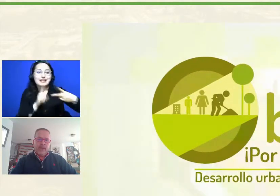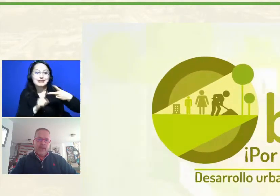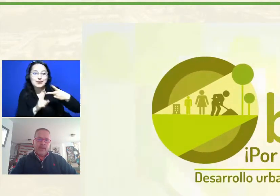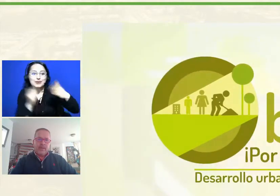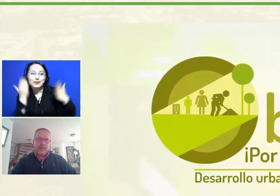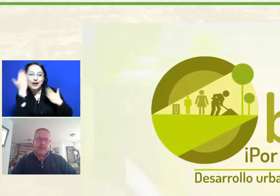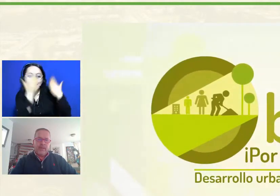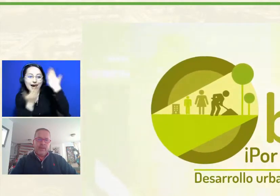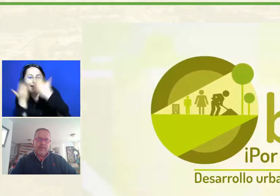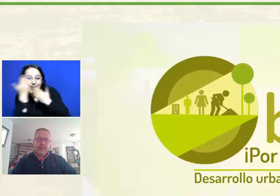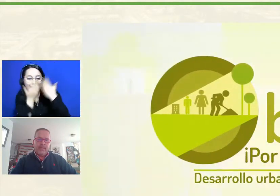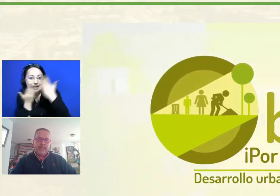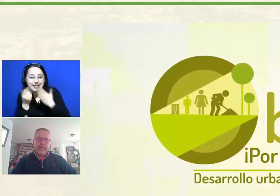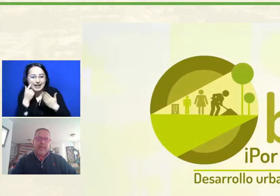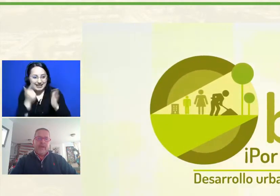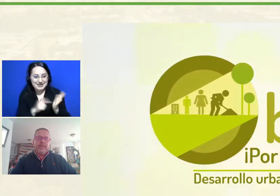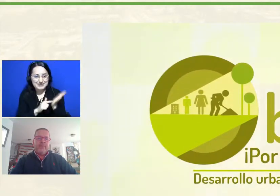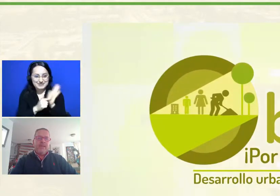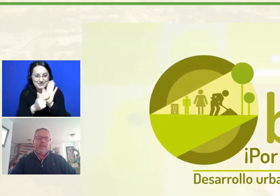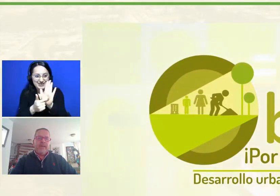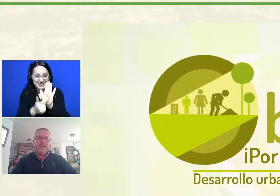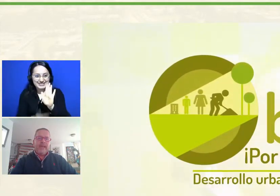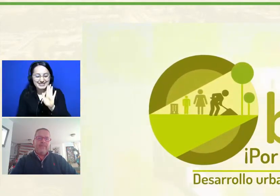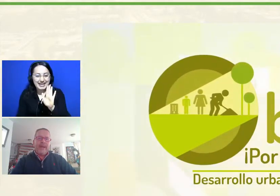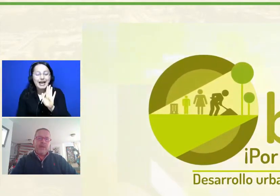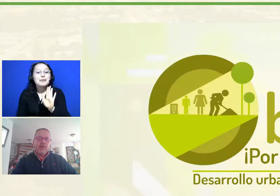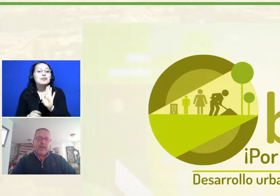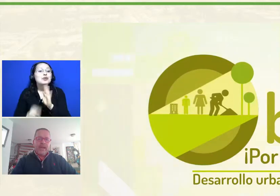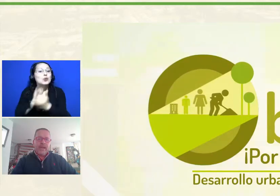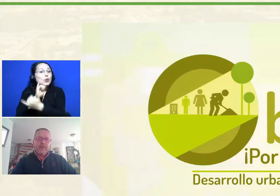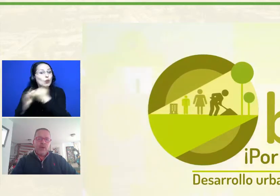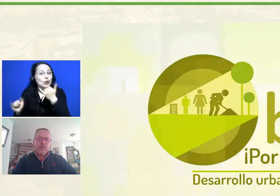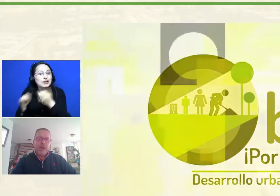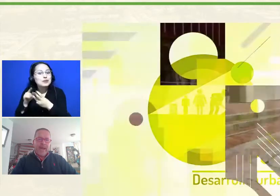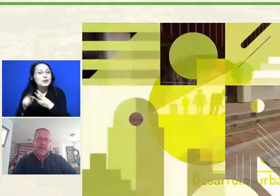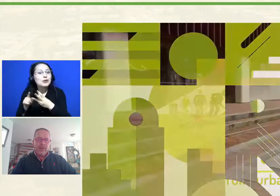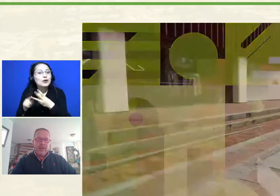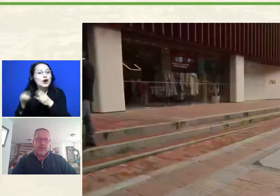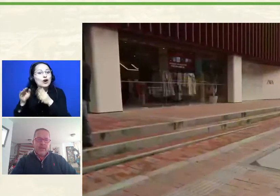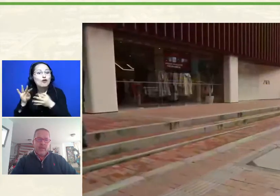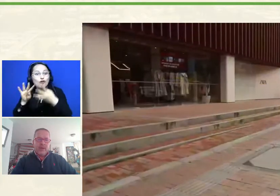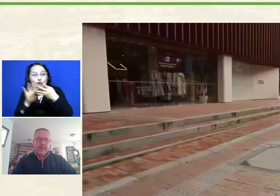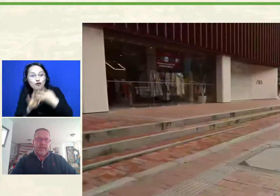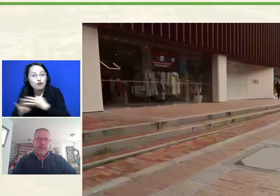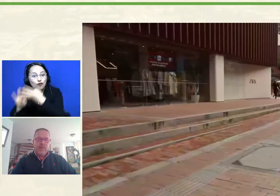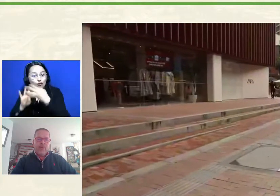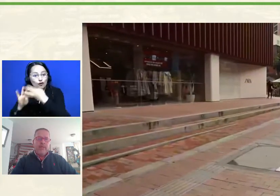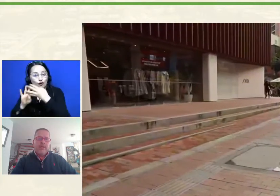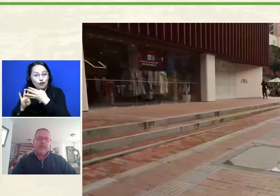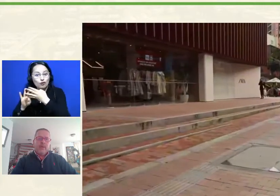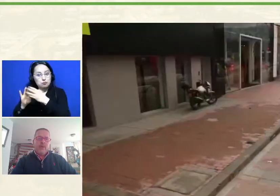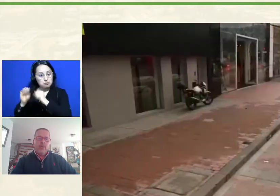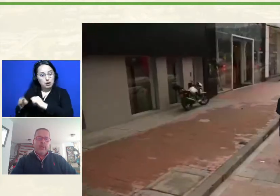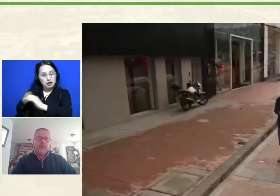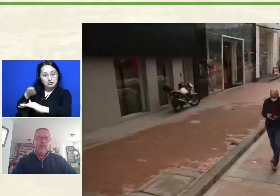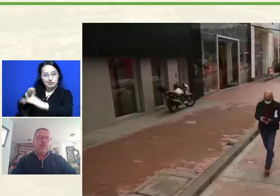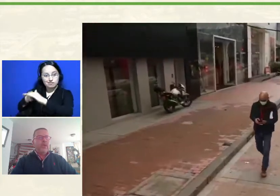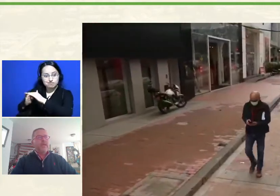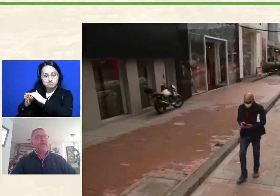STOP, ahí lo estamos viendo en la pantalla. Y finalmente van a encontrar el formulario que de una manera muy